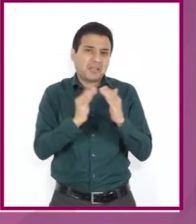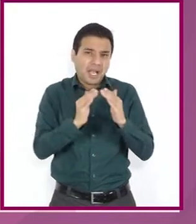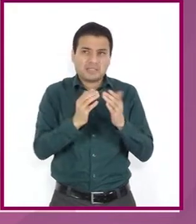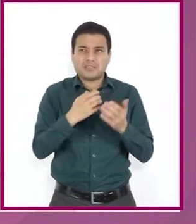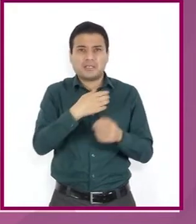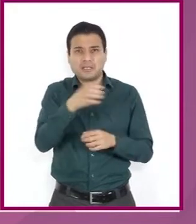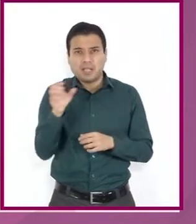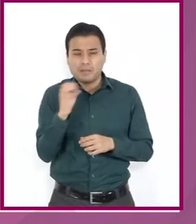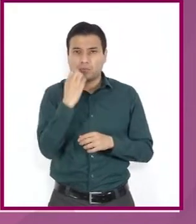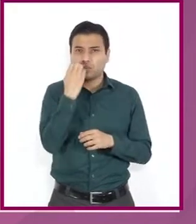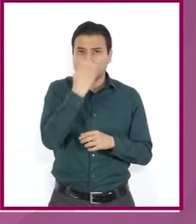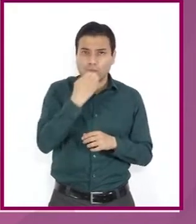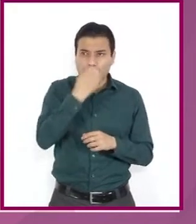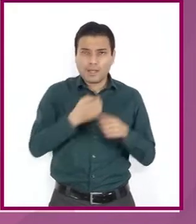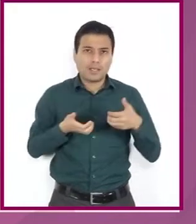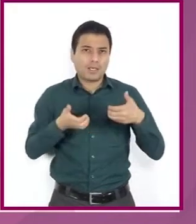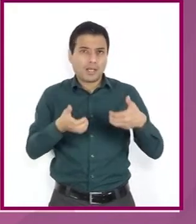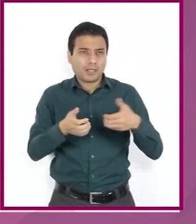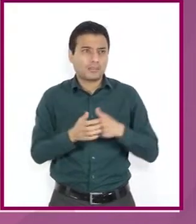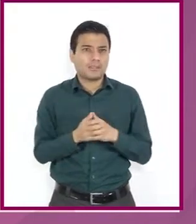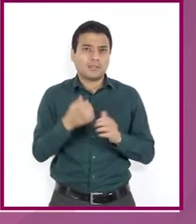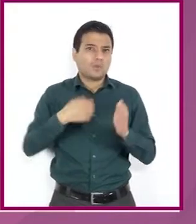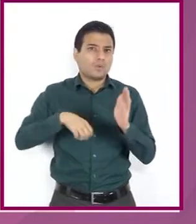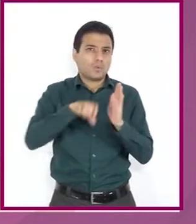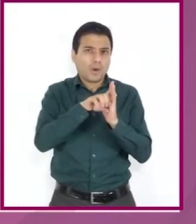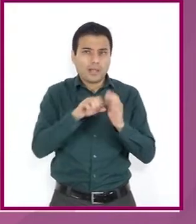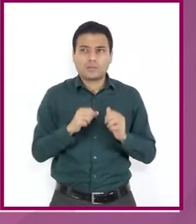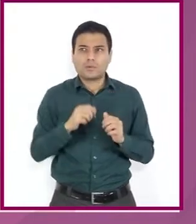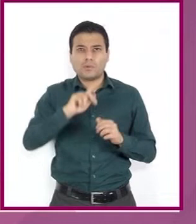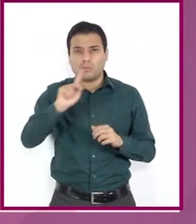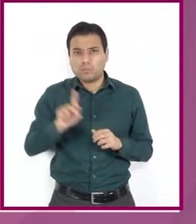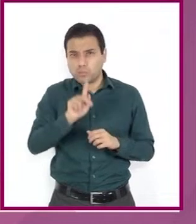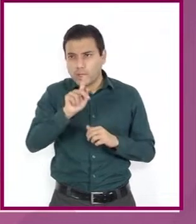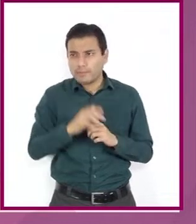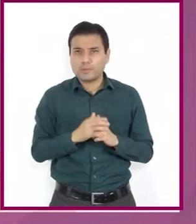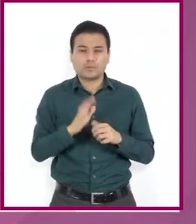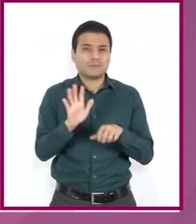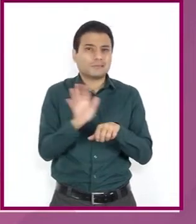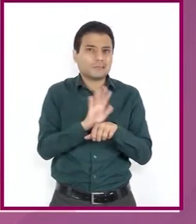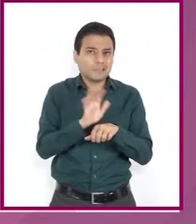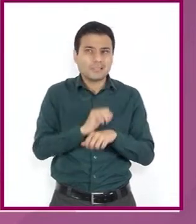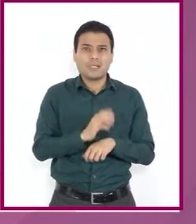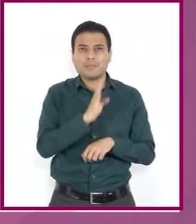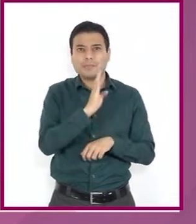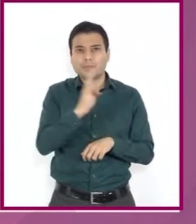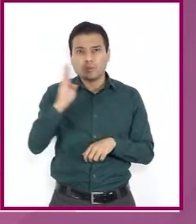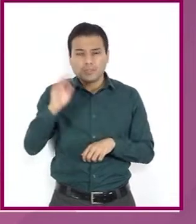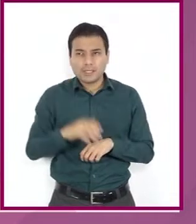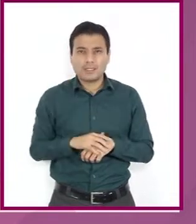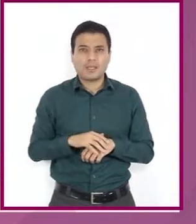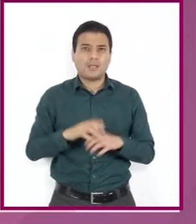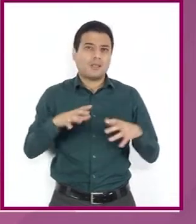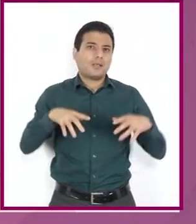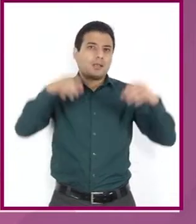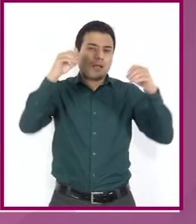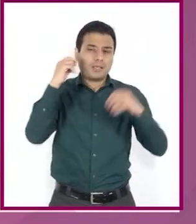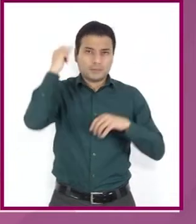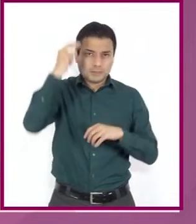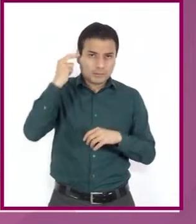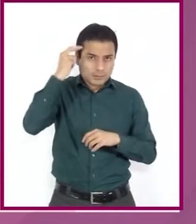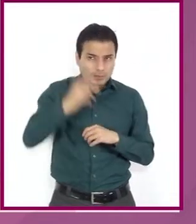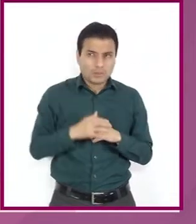escuela, carretera, recámara, pueblo, cine, biblioteca, castillo,